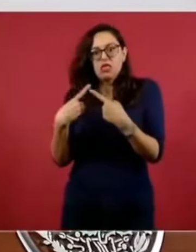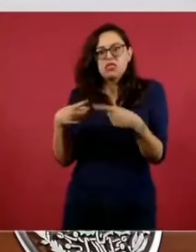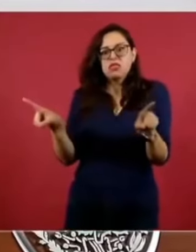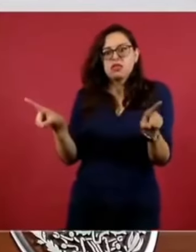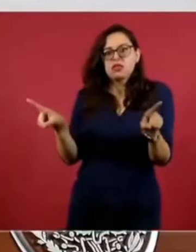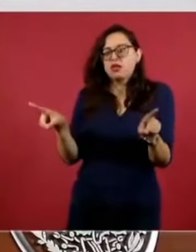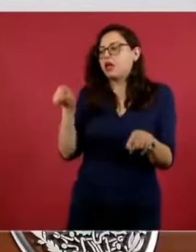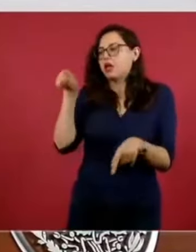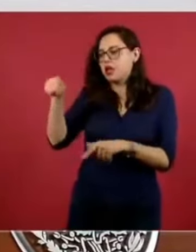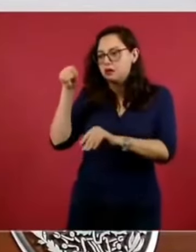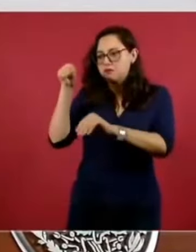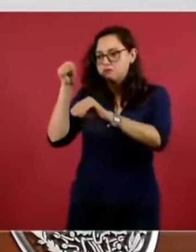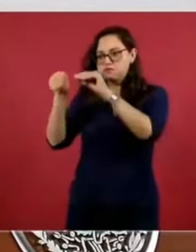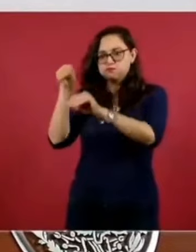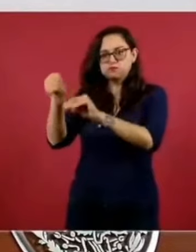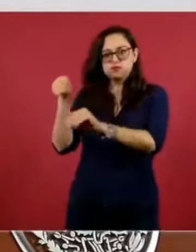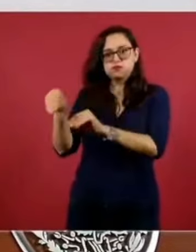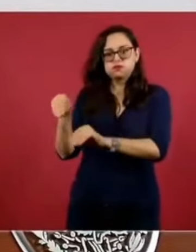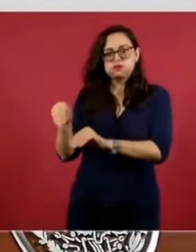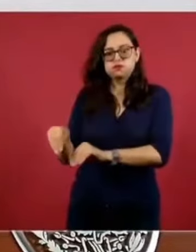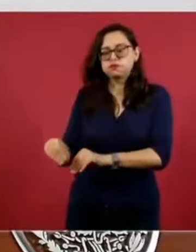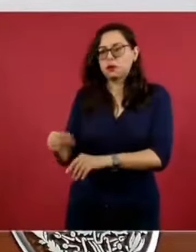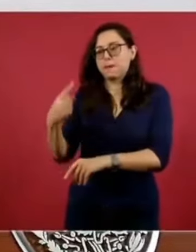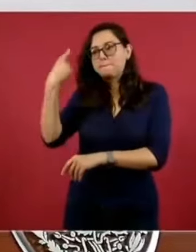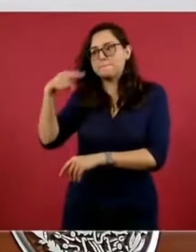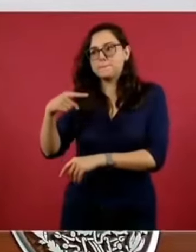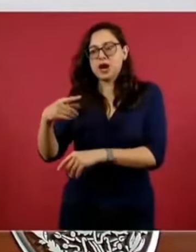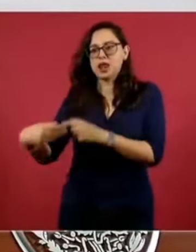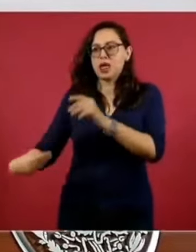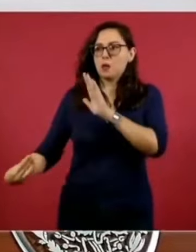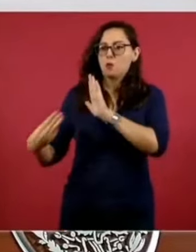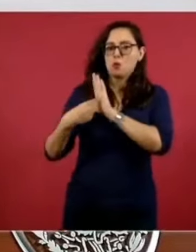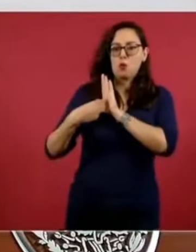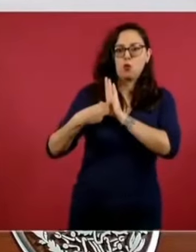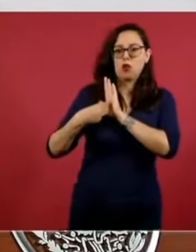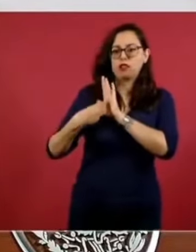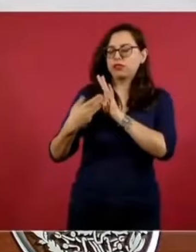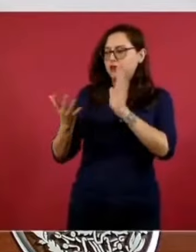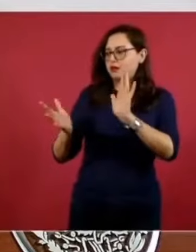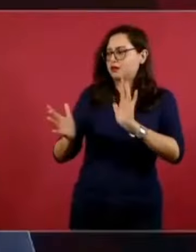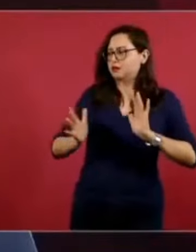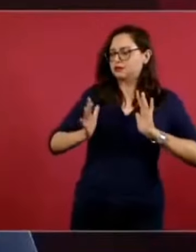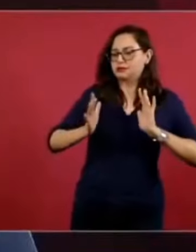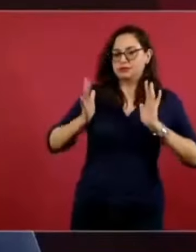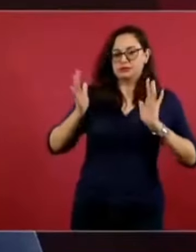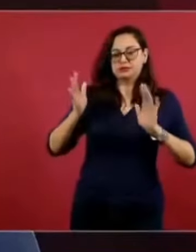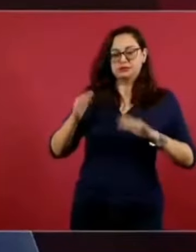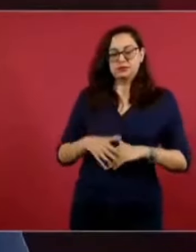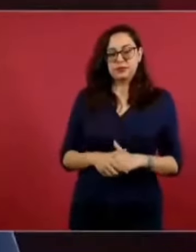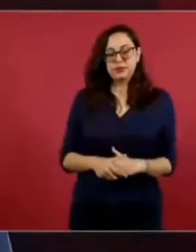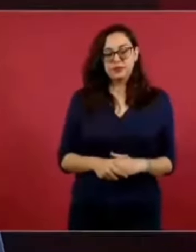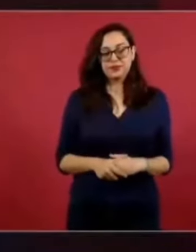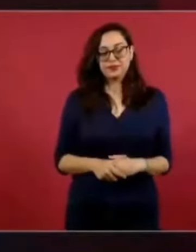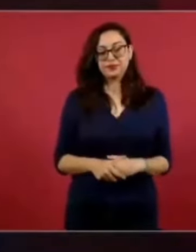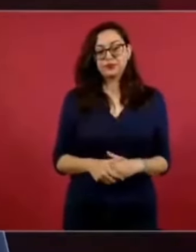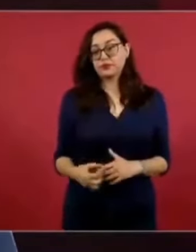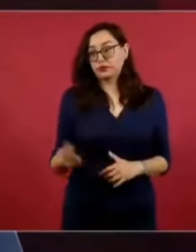este Mejor dicho manipuló mis palabras pero en general no solo es